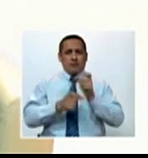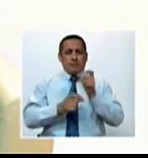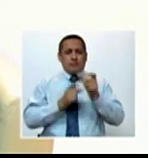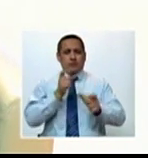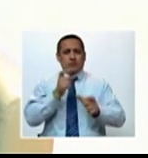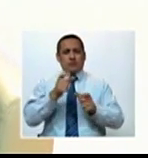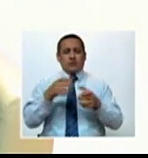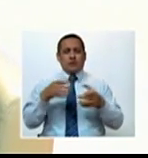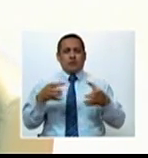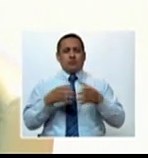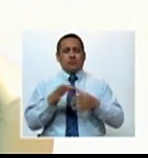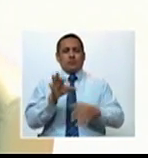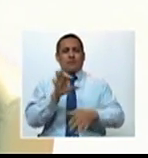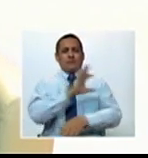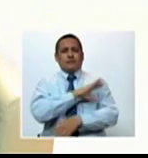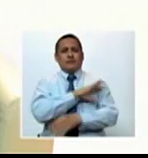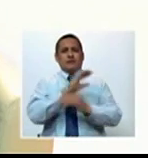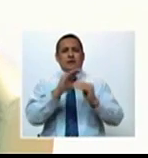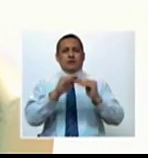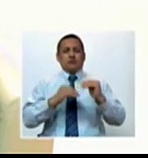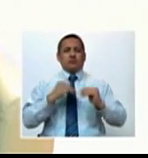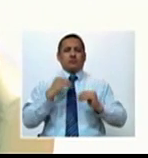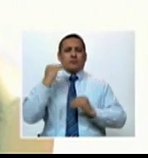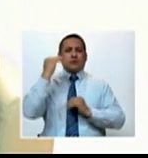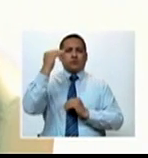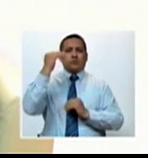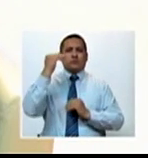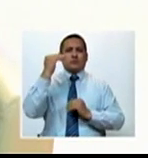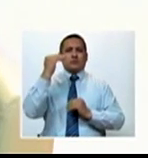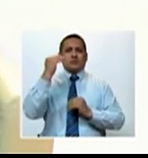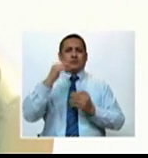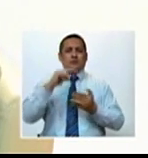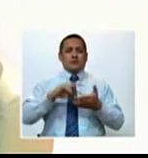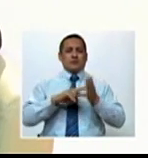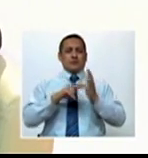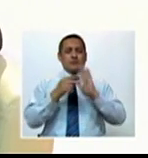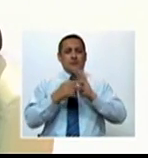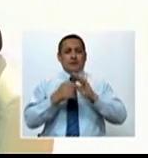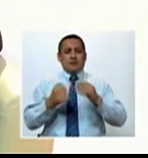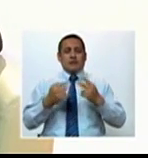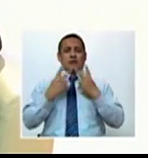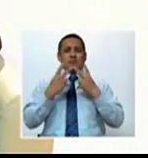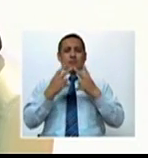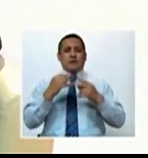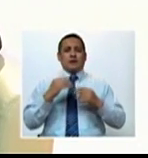superior. En este caso, el fiscal superior